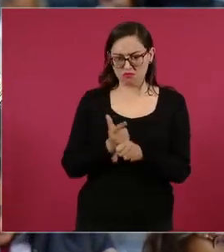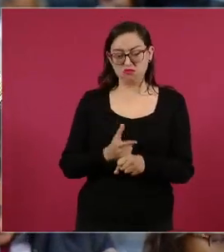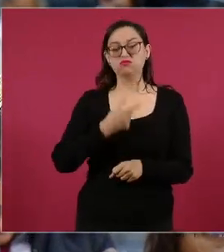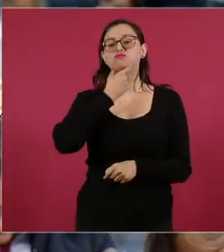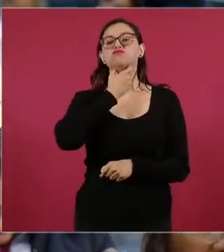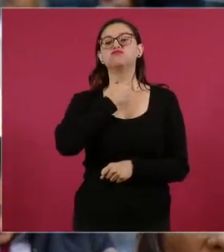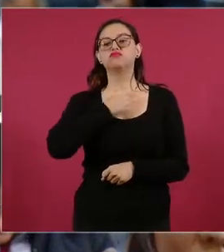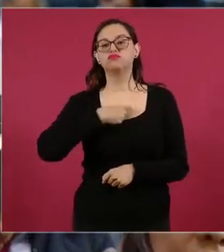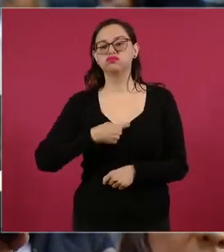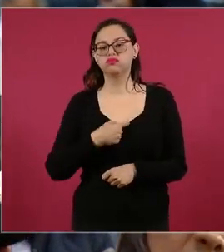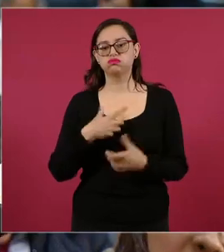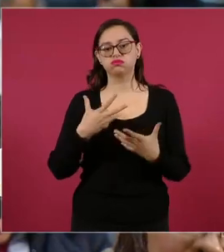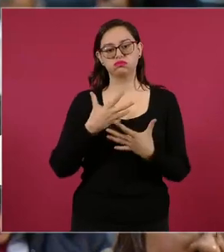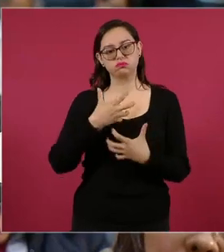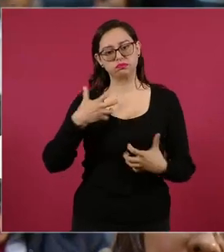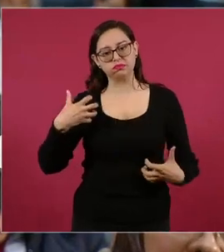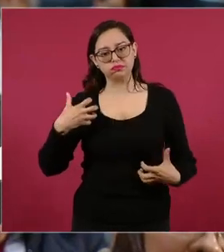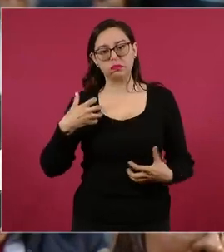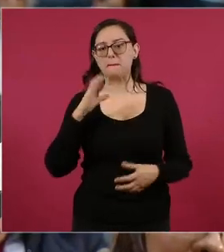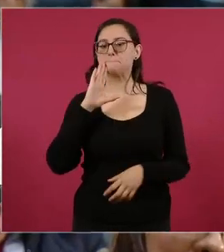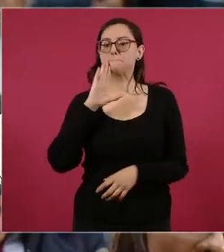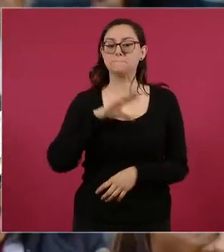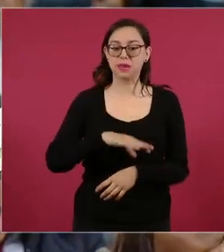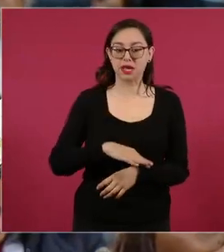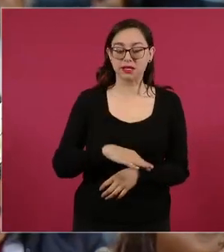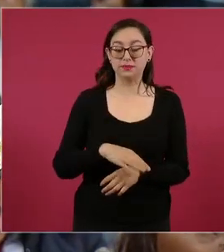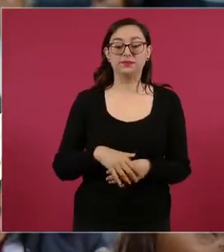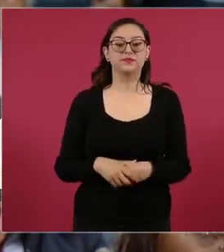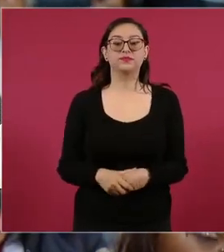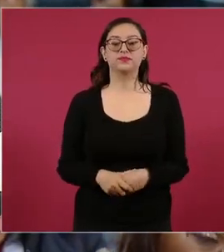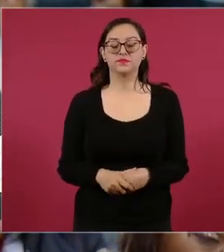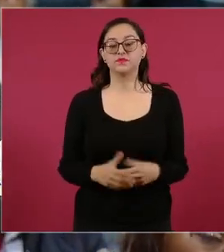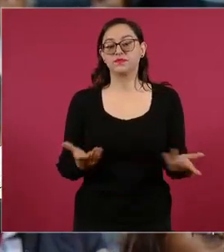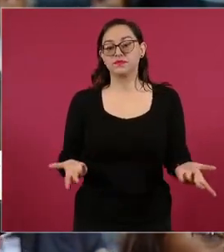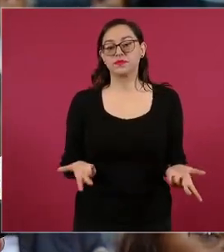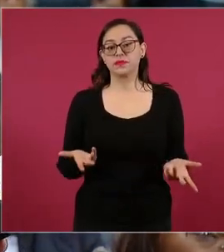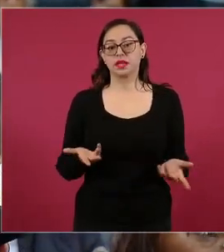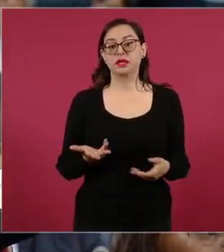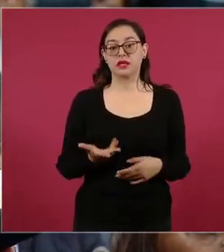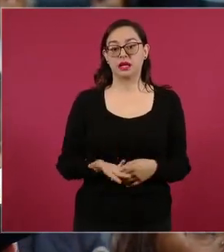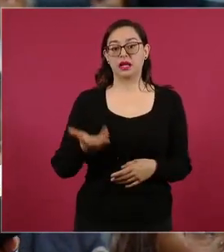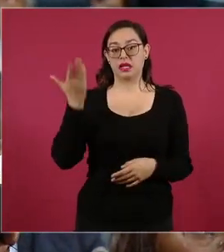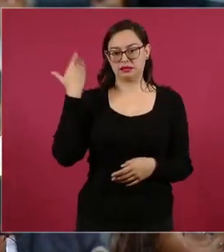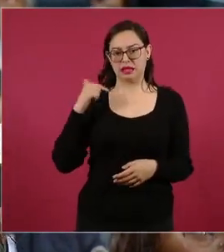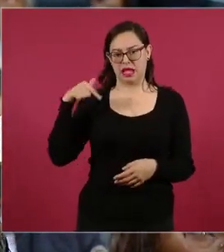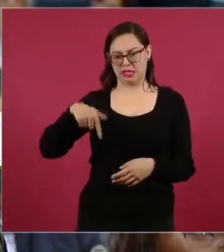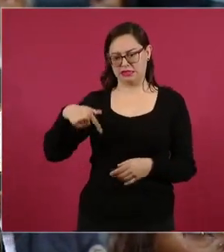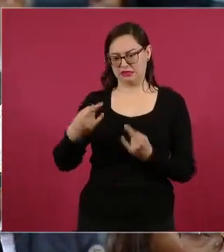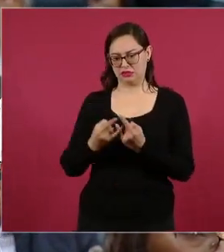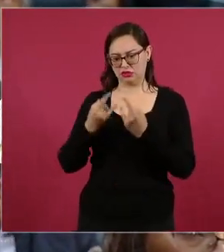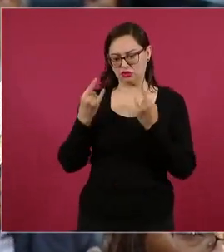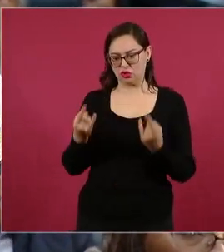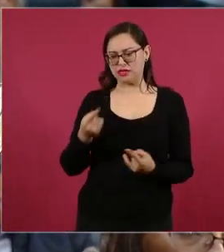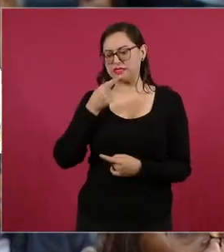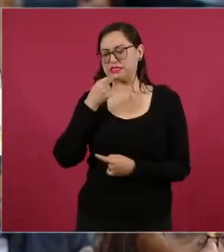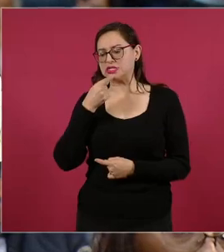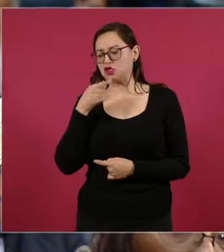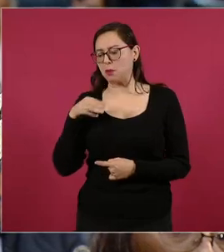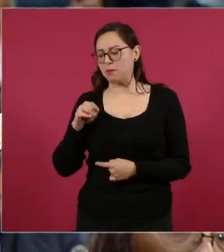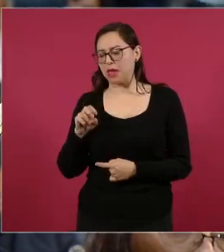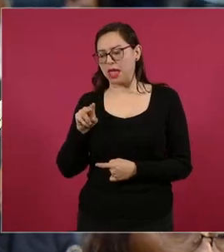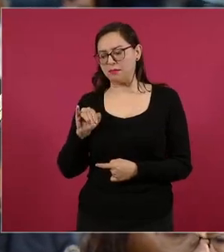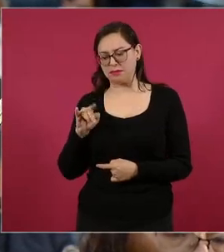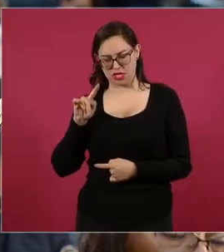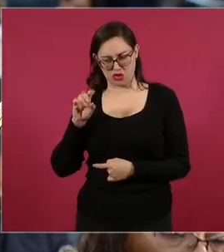espinal. Aquí, meses atrás, se trató el tema del niño Memito. Esta atrofia